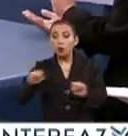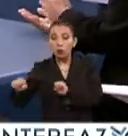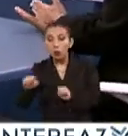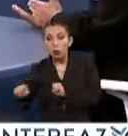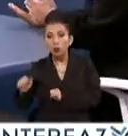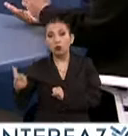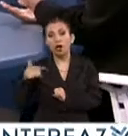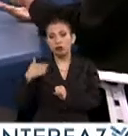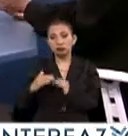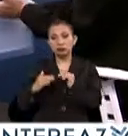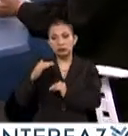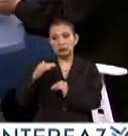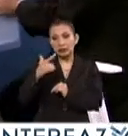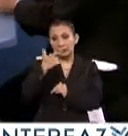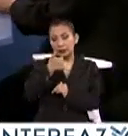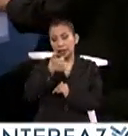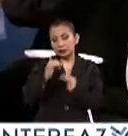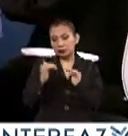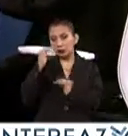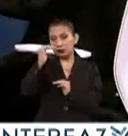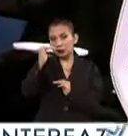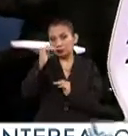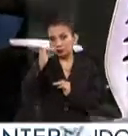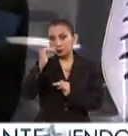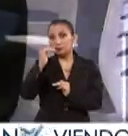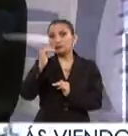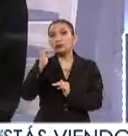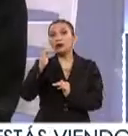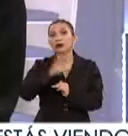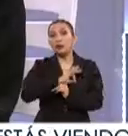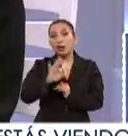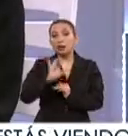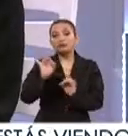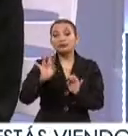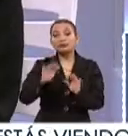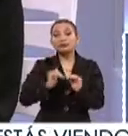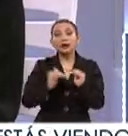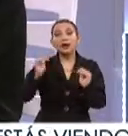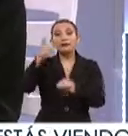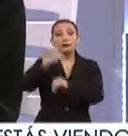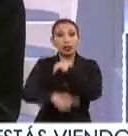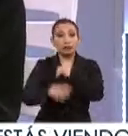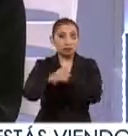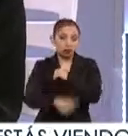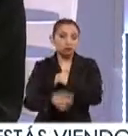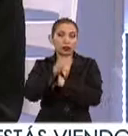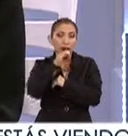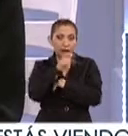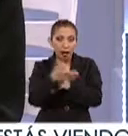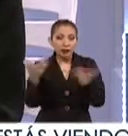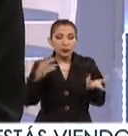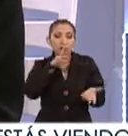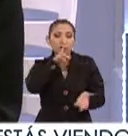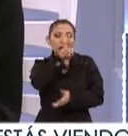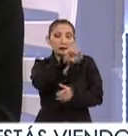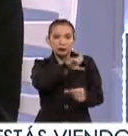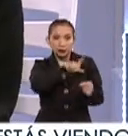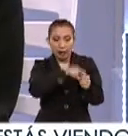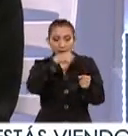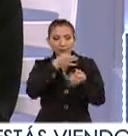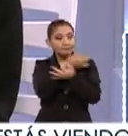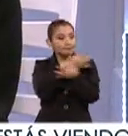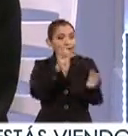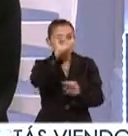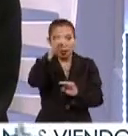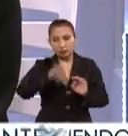que han tenido magnitudes arriba de 6 y pues pueden tener algún potencial de daño, pues también generamos un reporte especial donde se